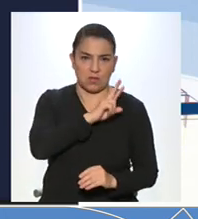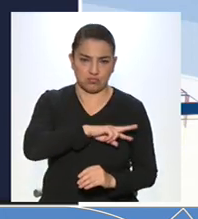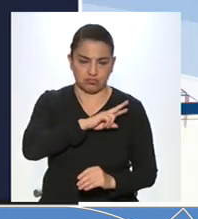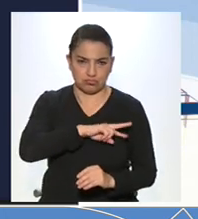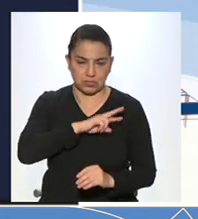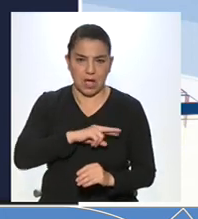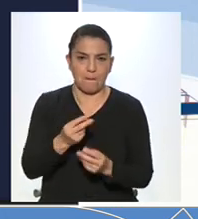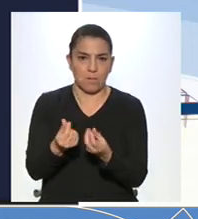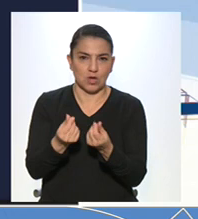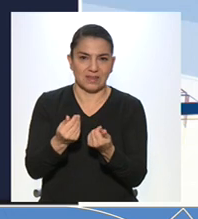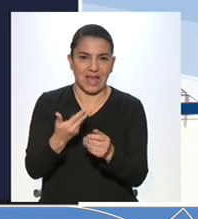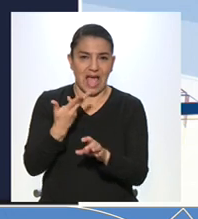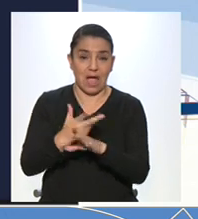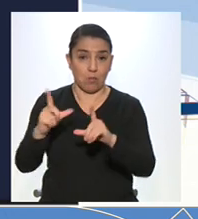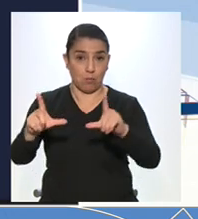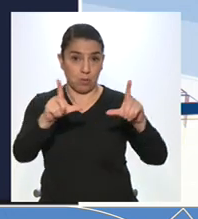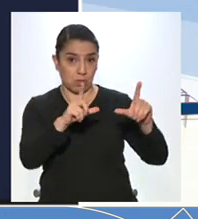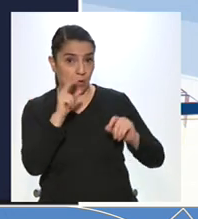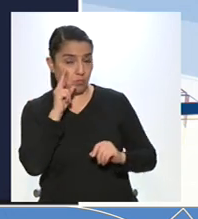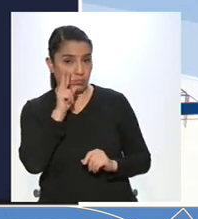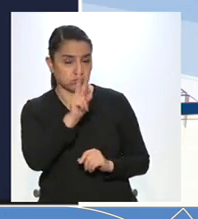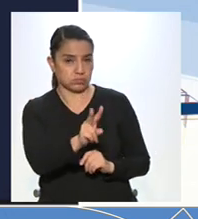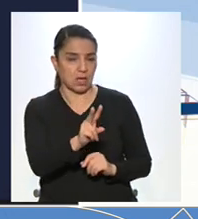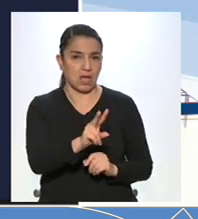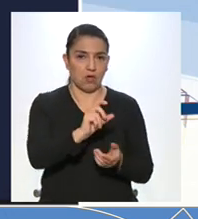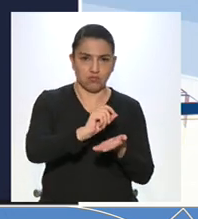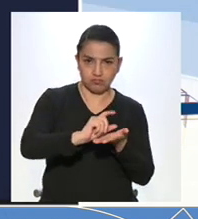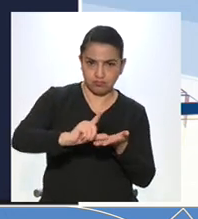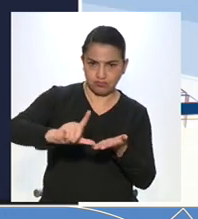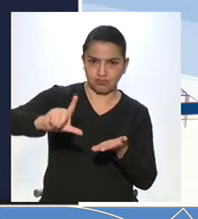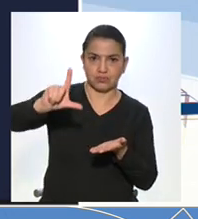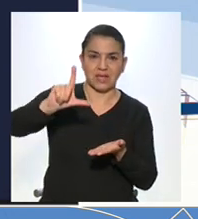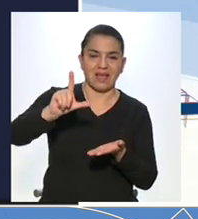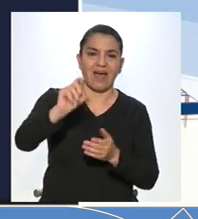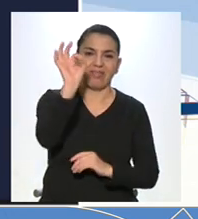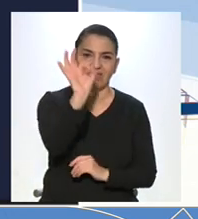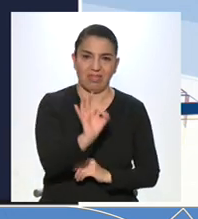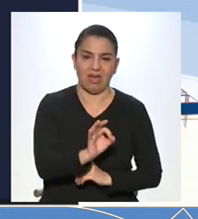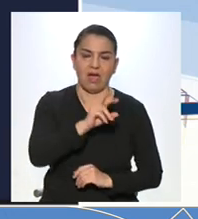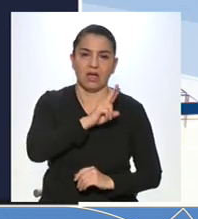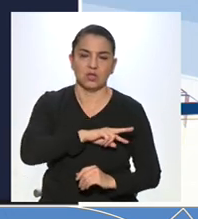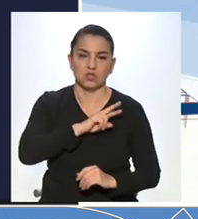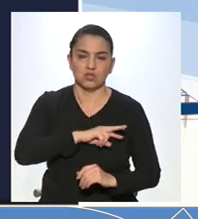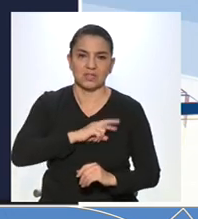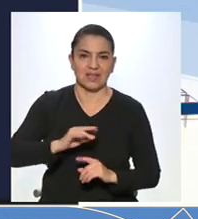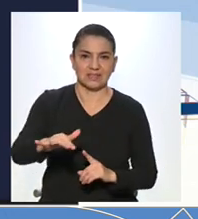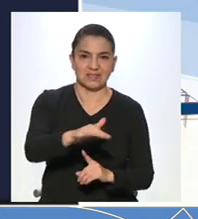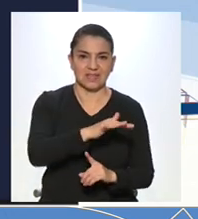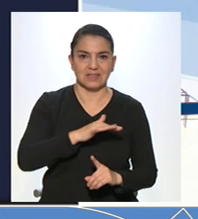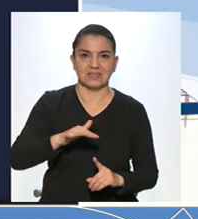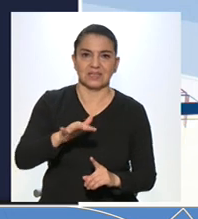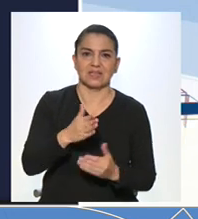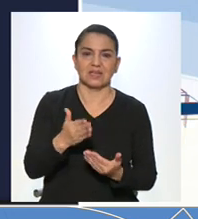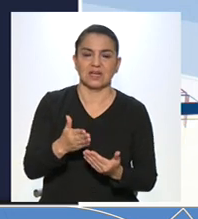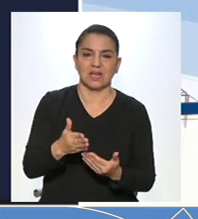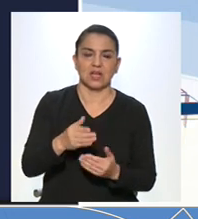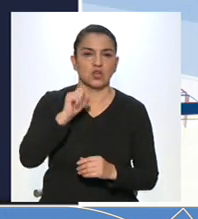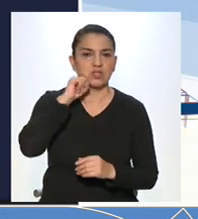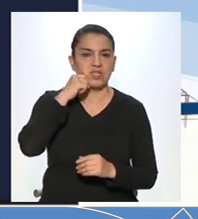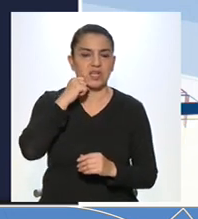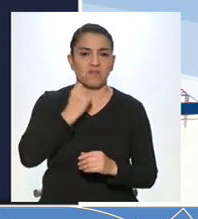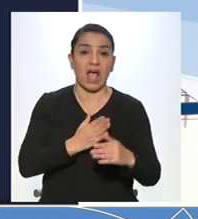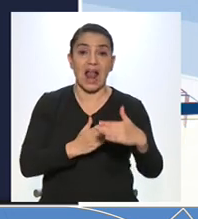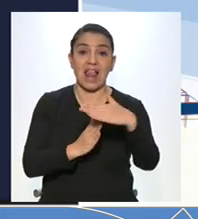en pantalla este corredor de tasas que, como decía, estos escenarios de sensibilidad determinan sus